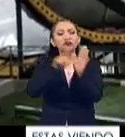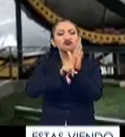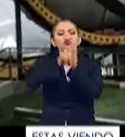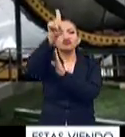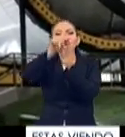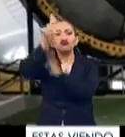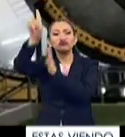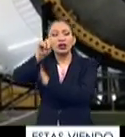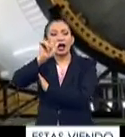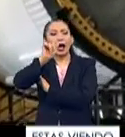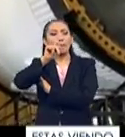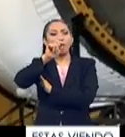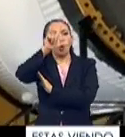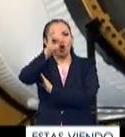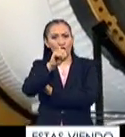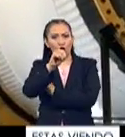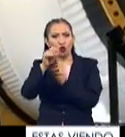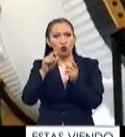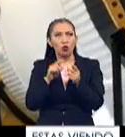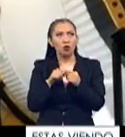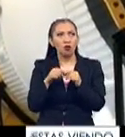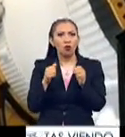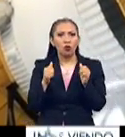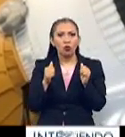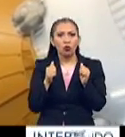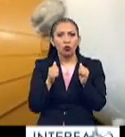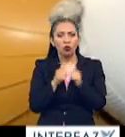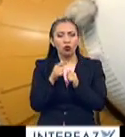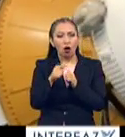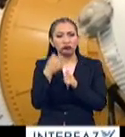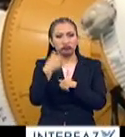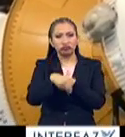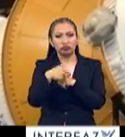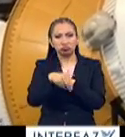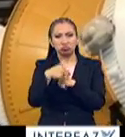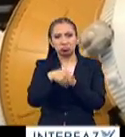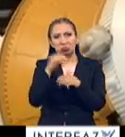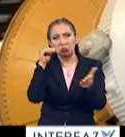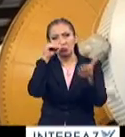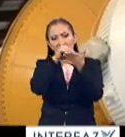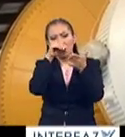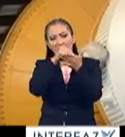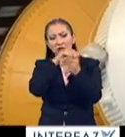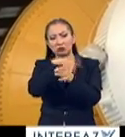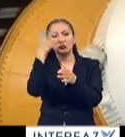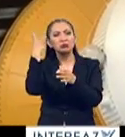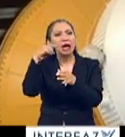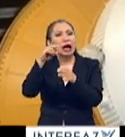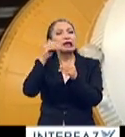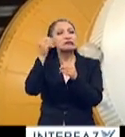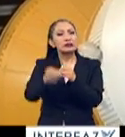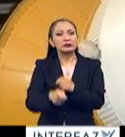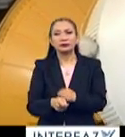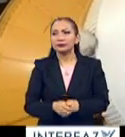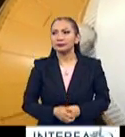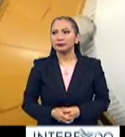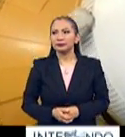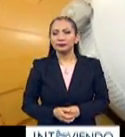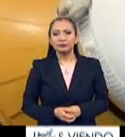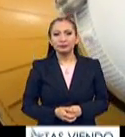vuelos del Apolo, con datos de todos estos vuelos.